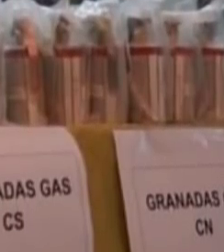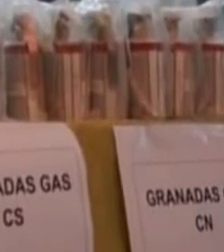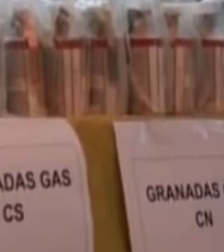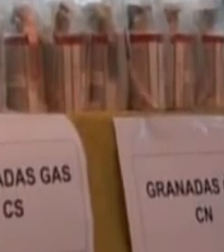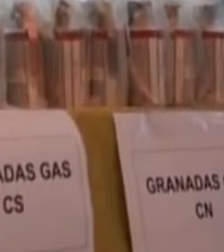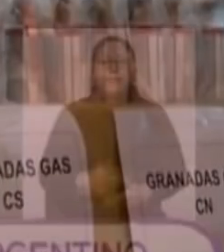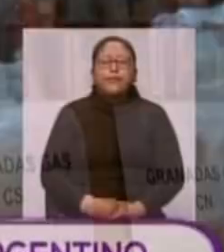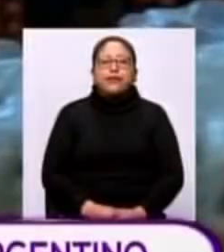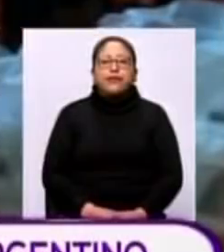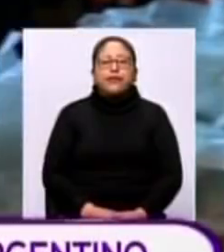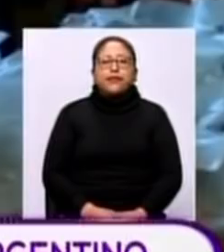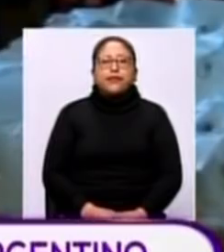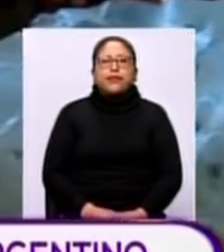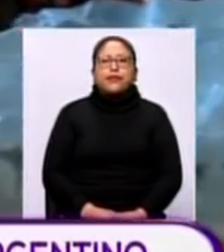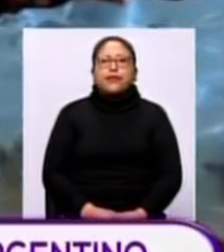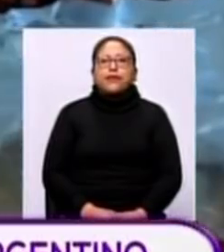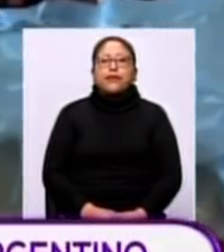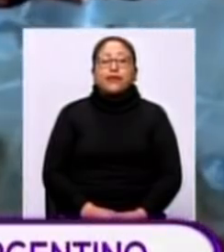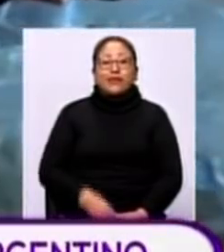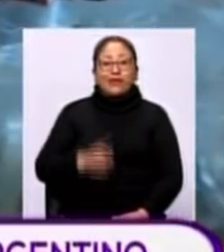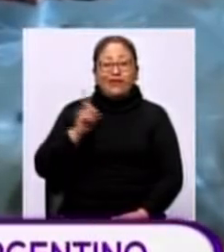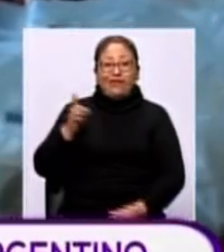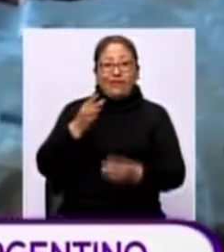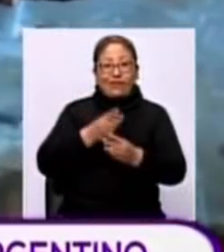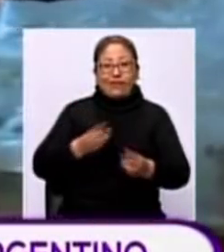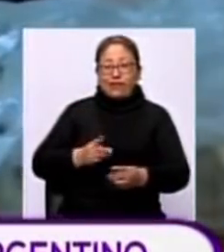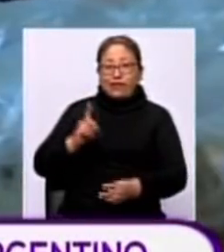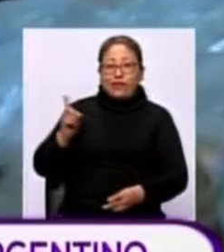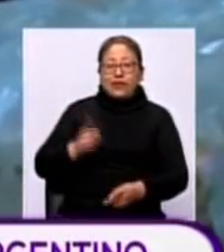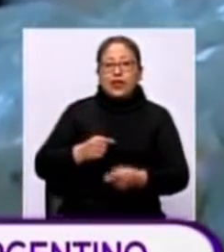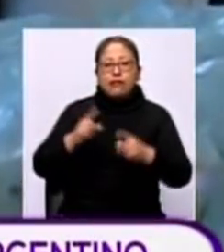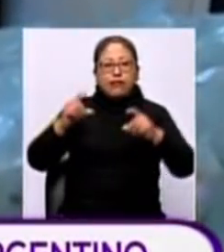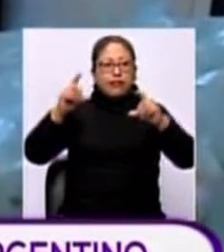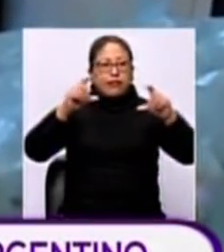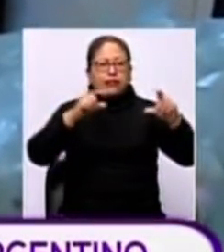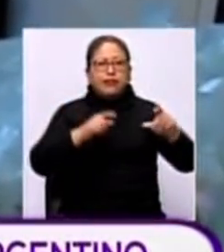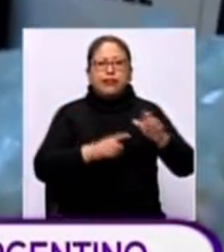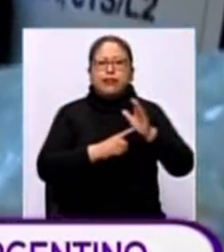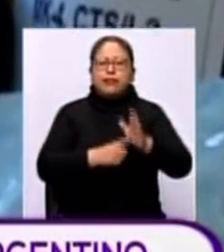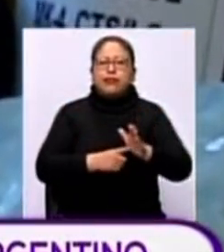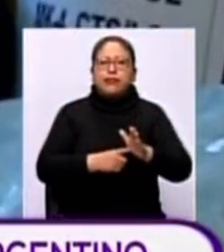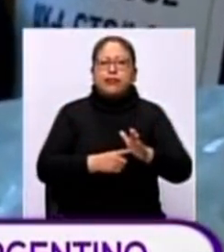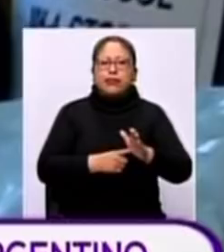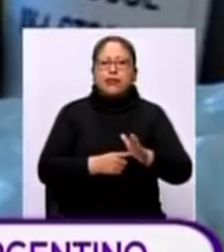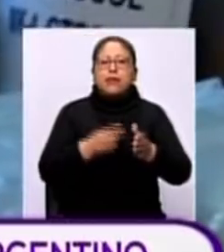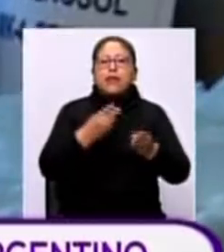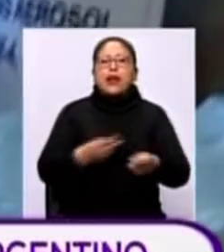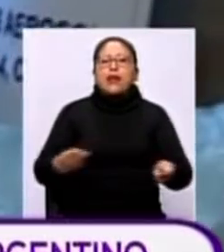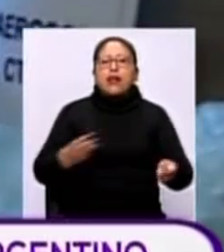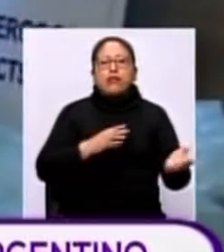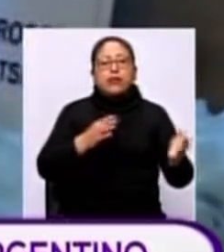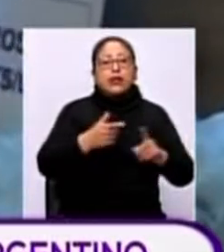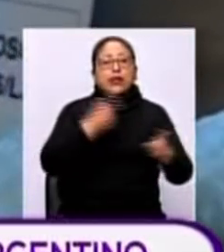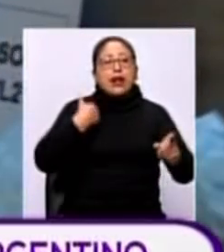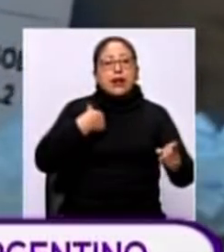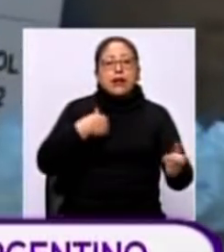en la embajada y contaba que había pedido a diferentes referentes y funcionarios de la Argentina que recibieran ese avión, y finalmente esa posibilidad